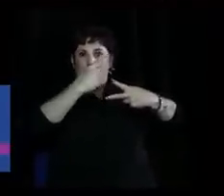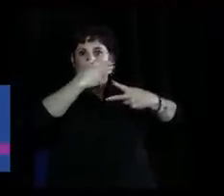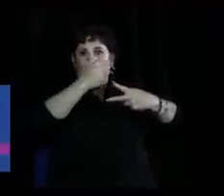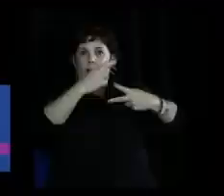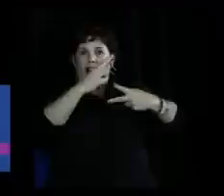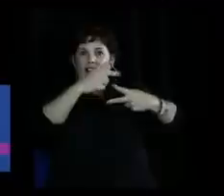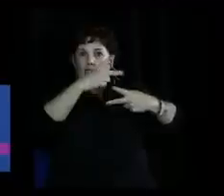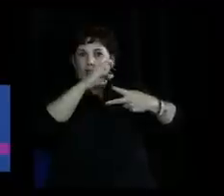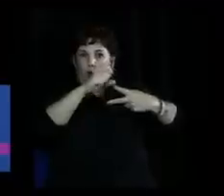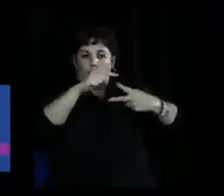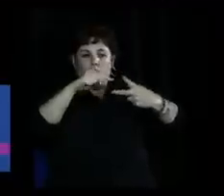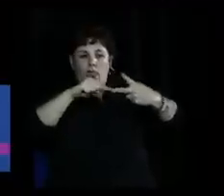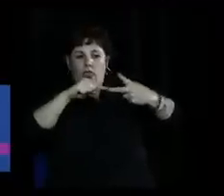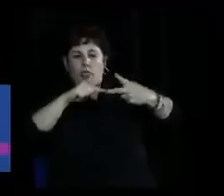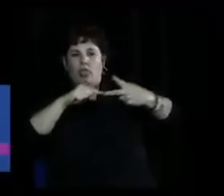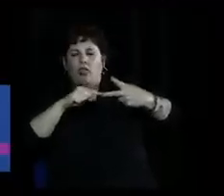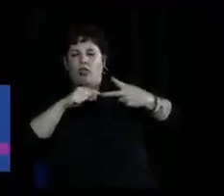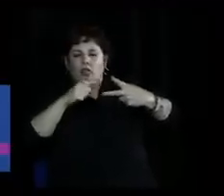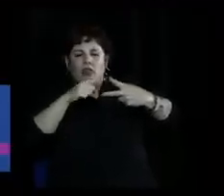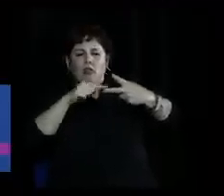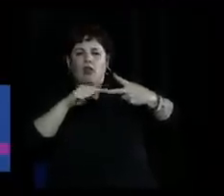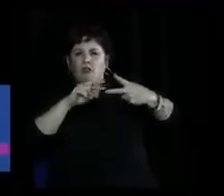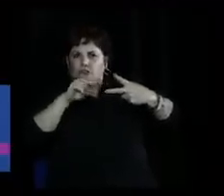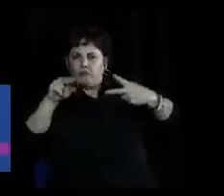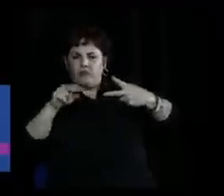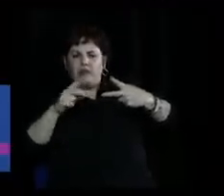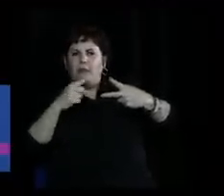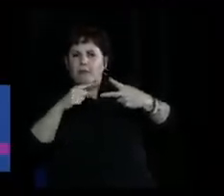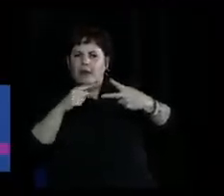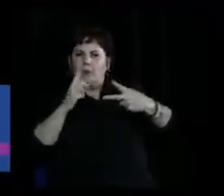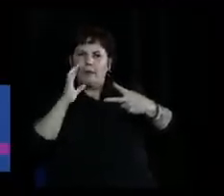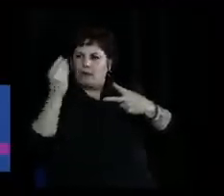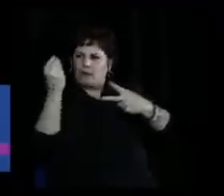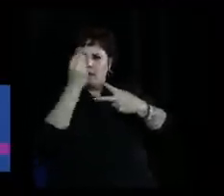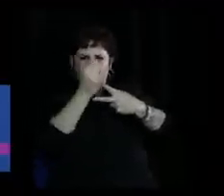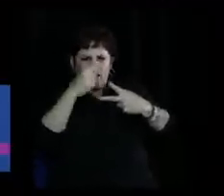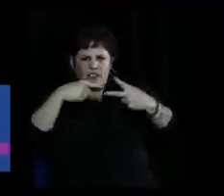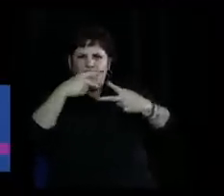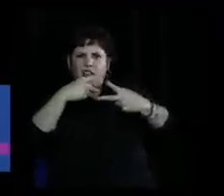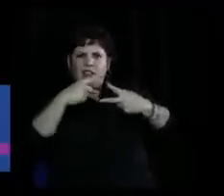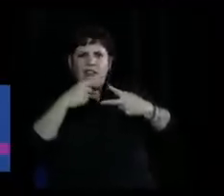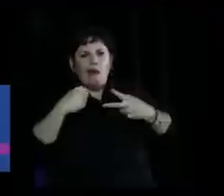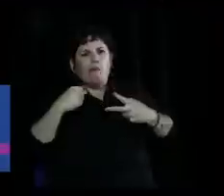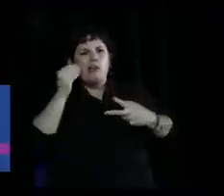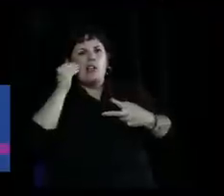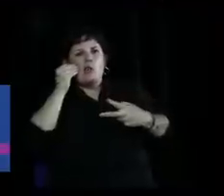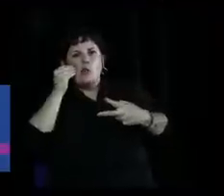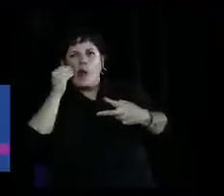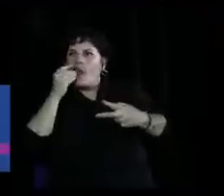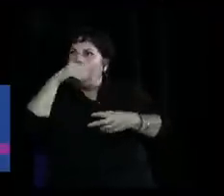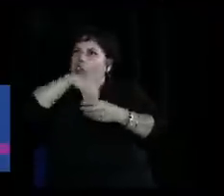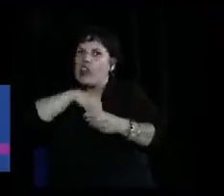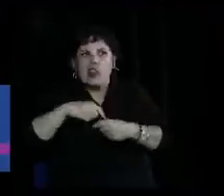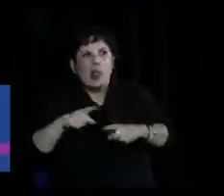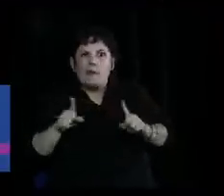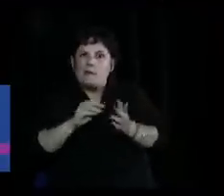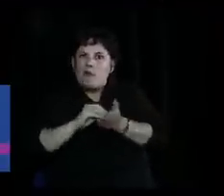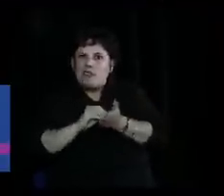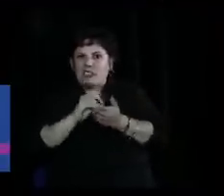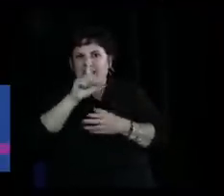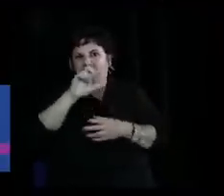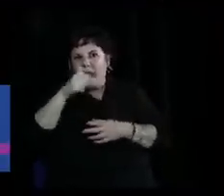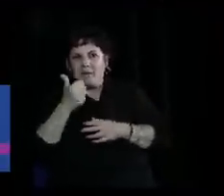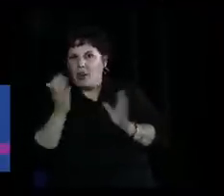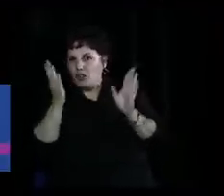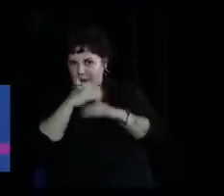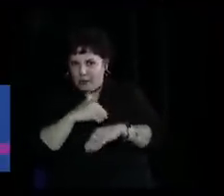acuerdo a la ley, no podían estar el suegro y el yerno compartiendo una misma oficina, un mismo instituto.